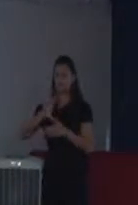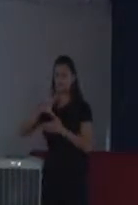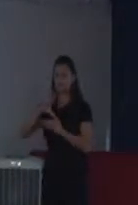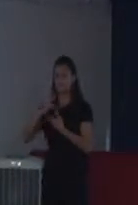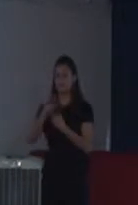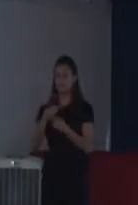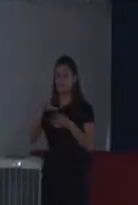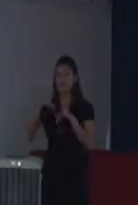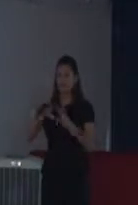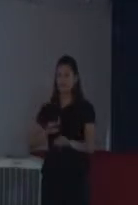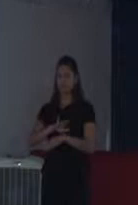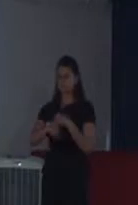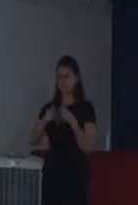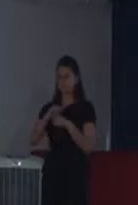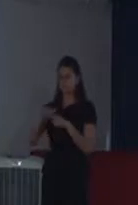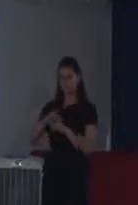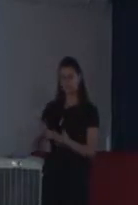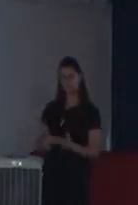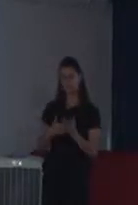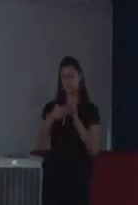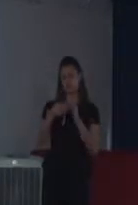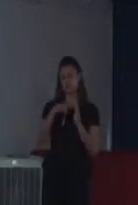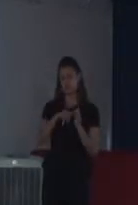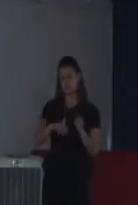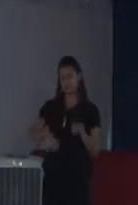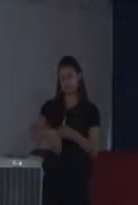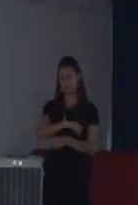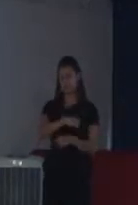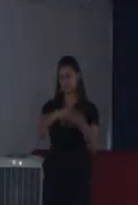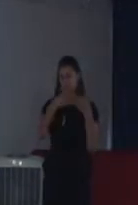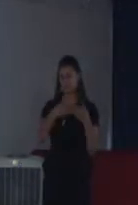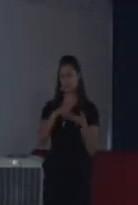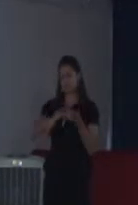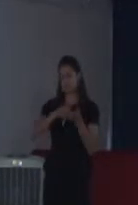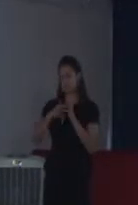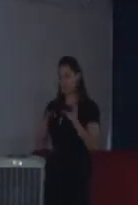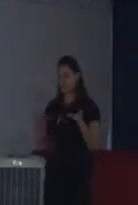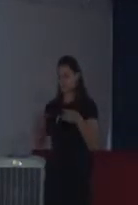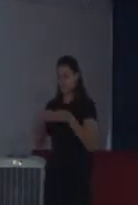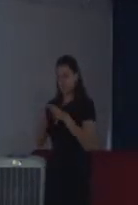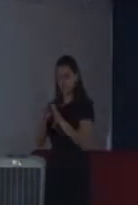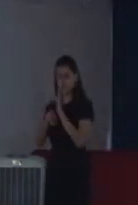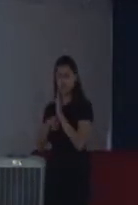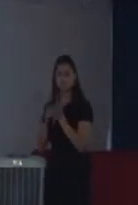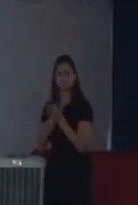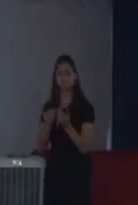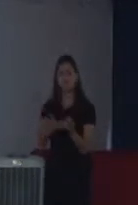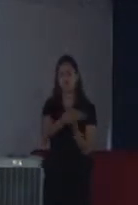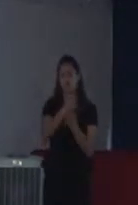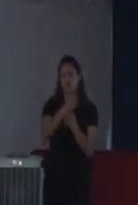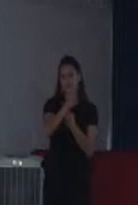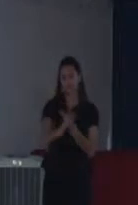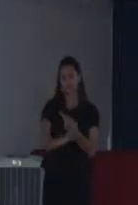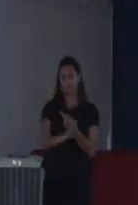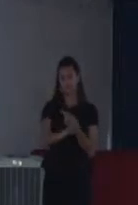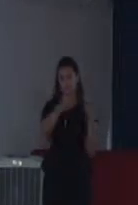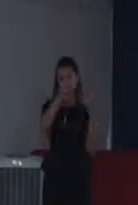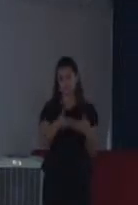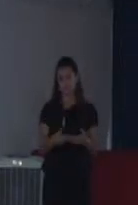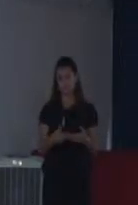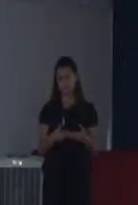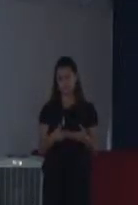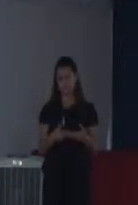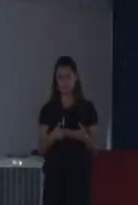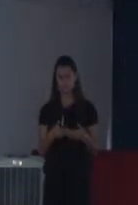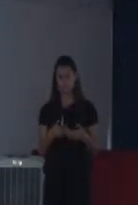prácticas de discriminación contra la población con discapacidad. Por lo tanto, digamos que hay un cuerpo normativo que protegería eventualmente a la persona con discapacidad que